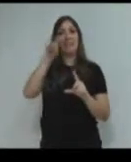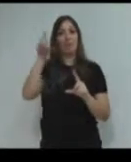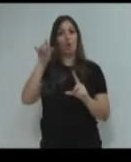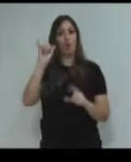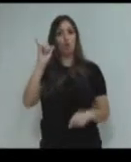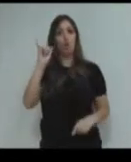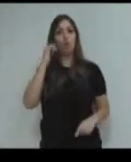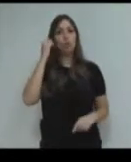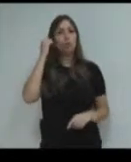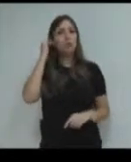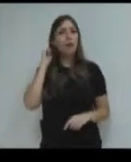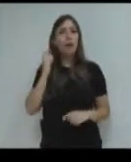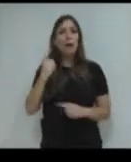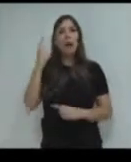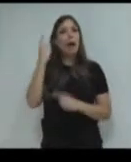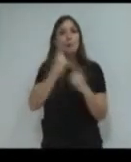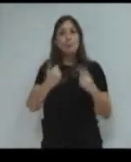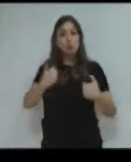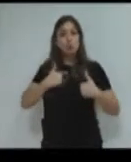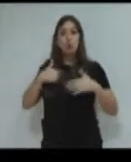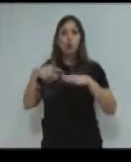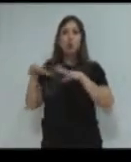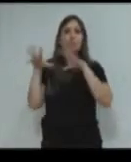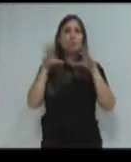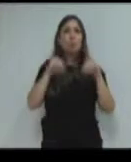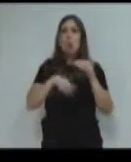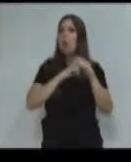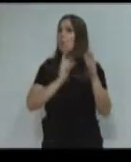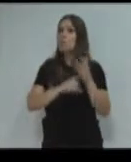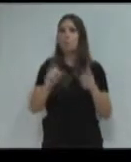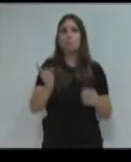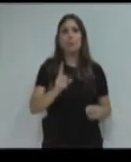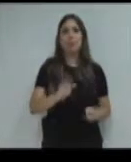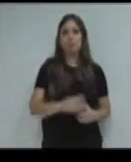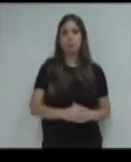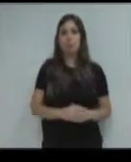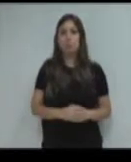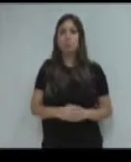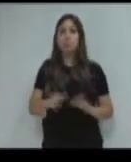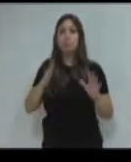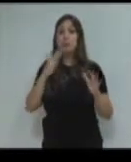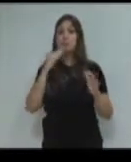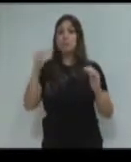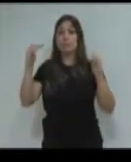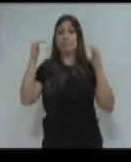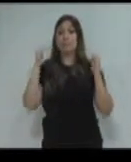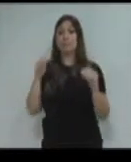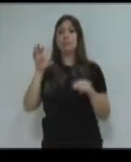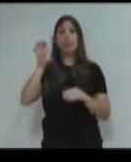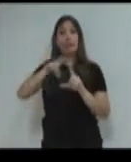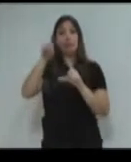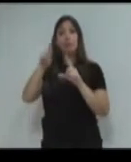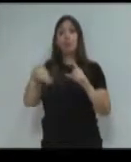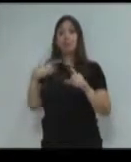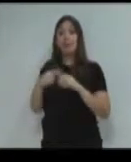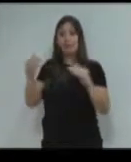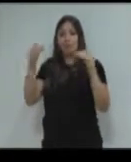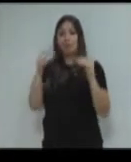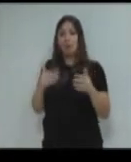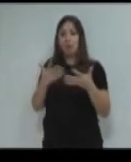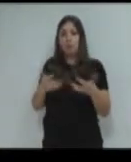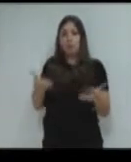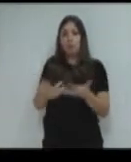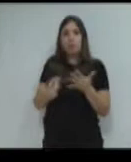a lo mejor muchas veces tampoco sé interpretar toda la información, pero si obtengo la explicación en paralelo, sí entiendo por qué se ha